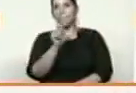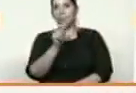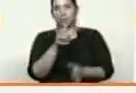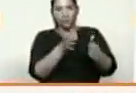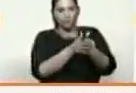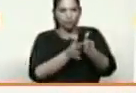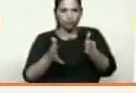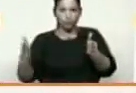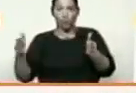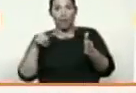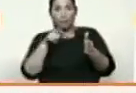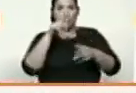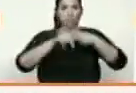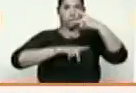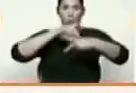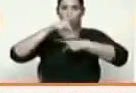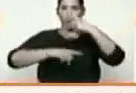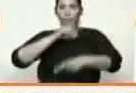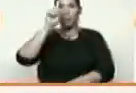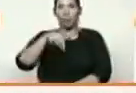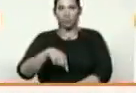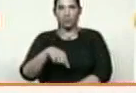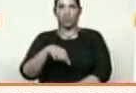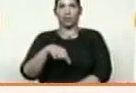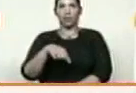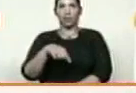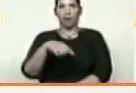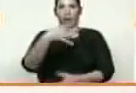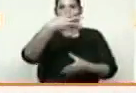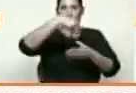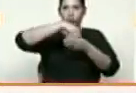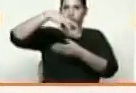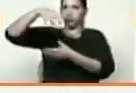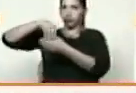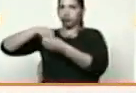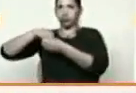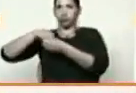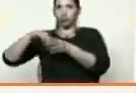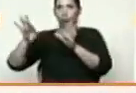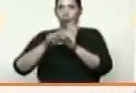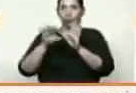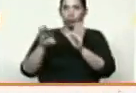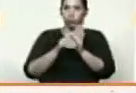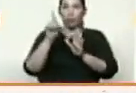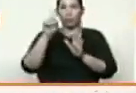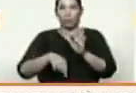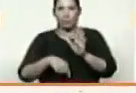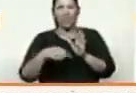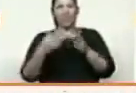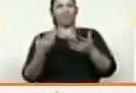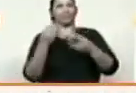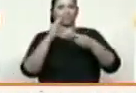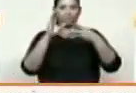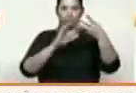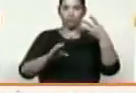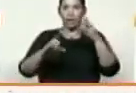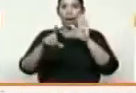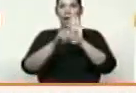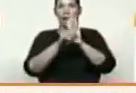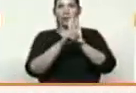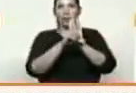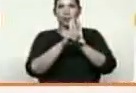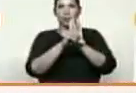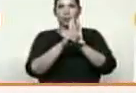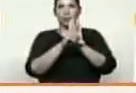En ese proceso también se asumen facultades de carácter legislativo. En